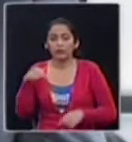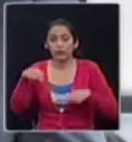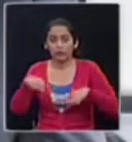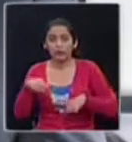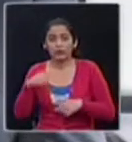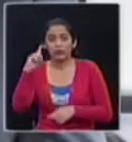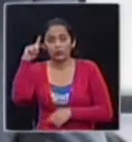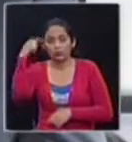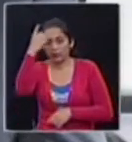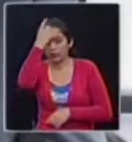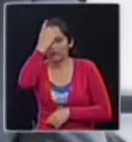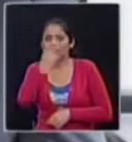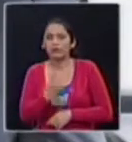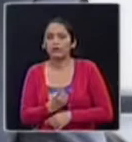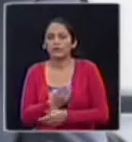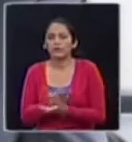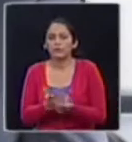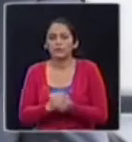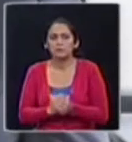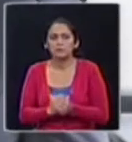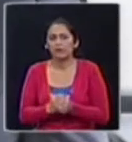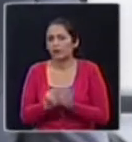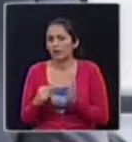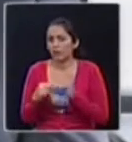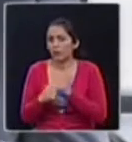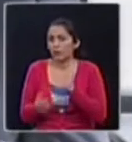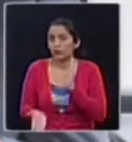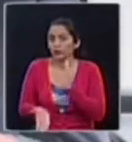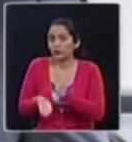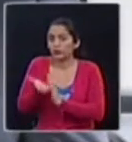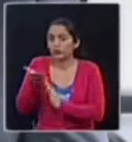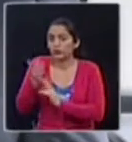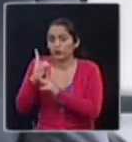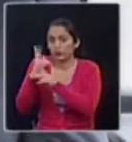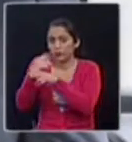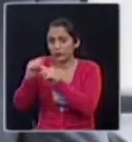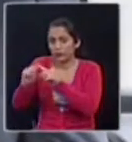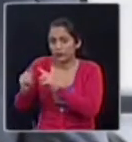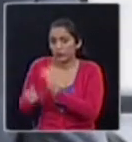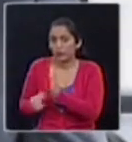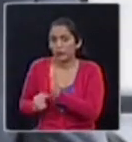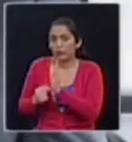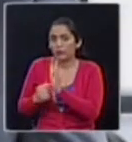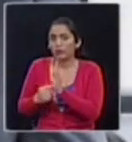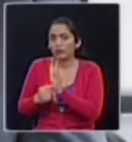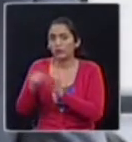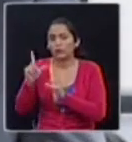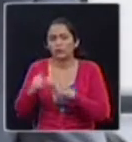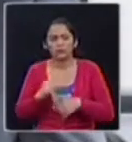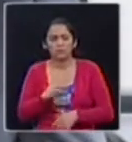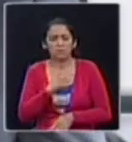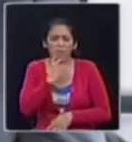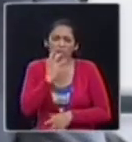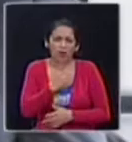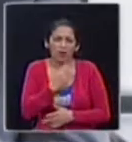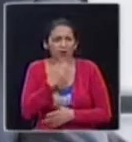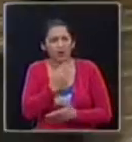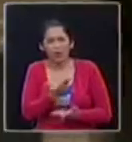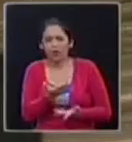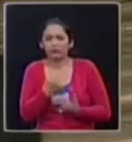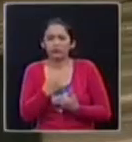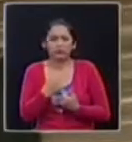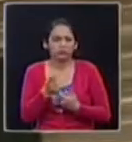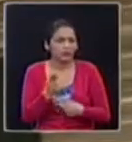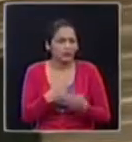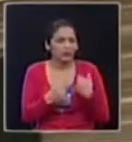irritación en esas relaciones comerciales, lo que puede poner también en riesgo el acceso de nuestros productos a esos mercados. A marzo